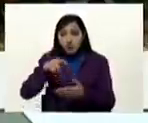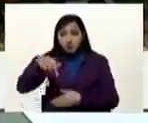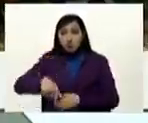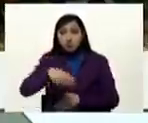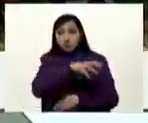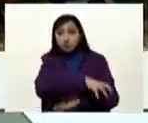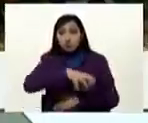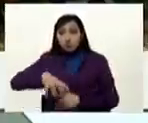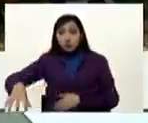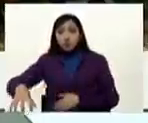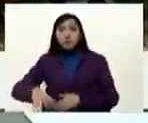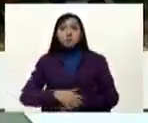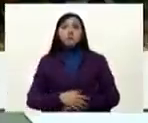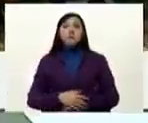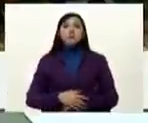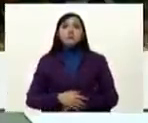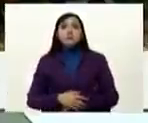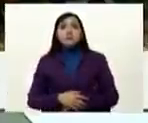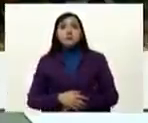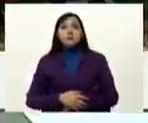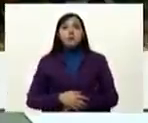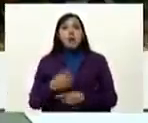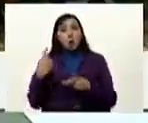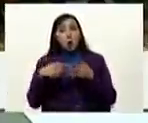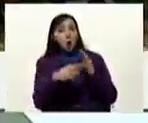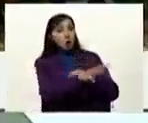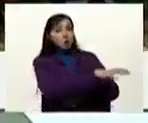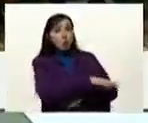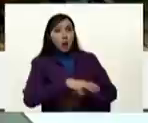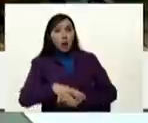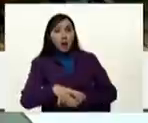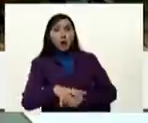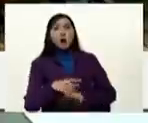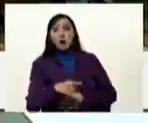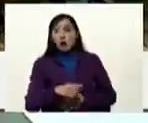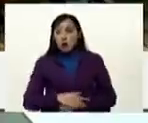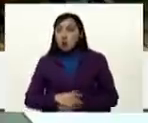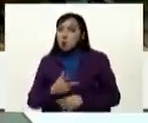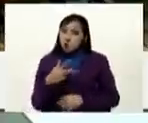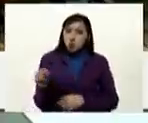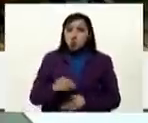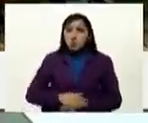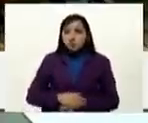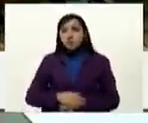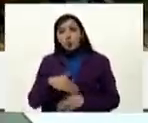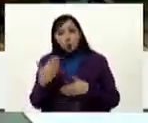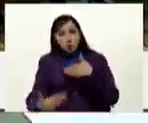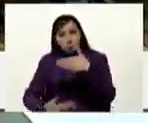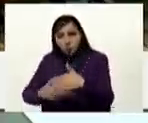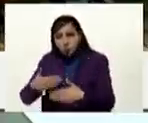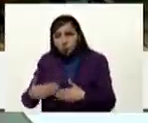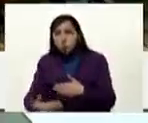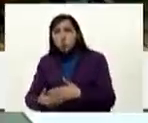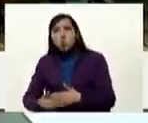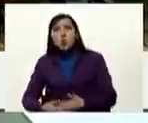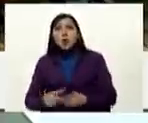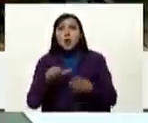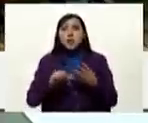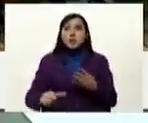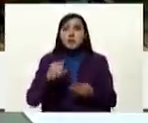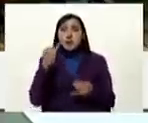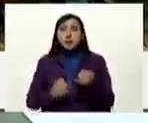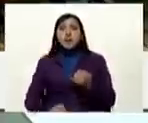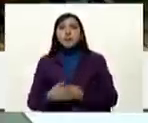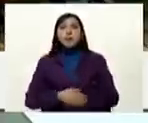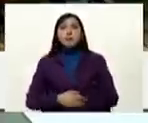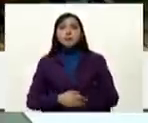No es así aún en el resto del país. La curva nacional muestra un crecimiento lento con aceleración de la semana que termina.